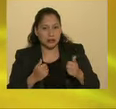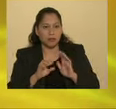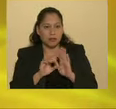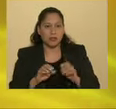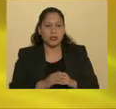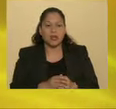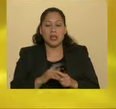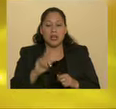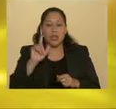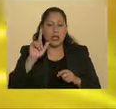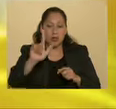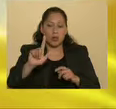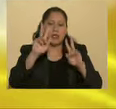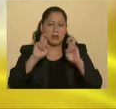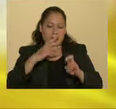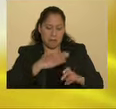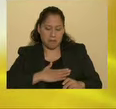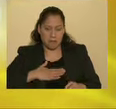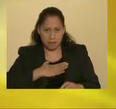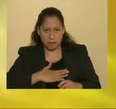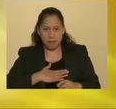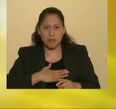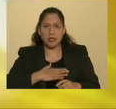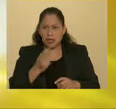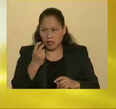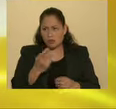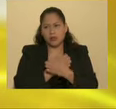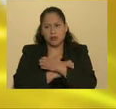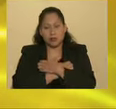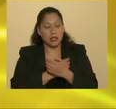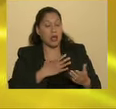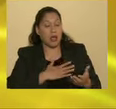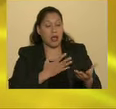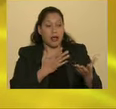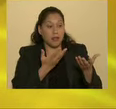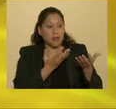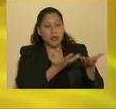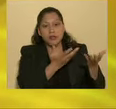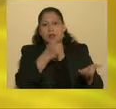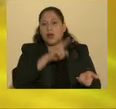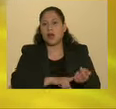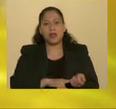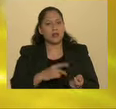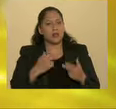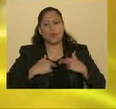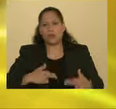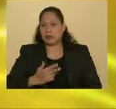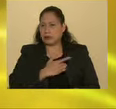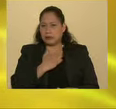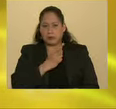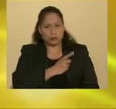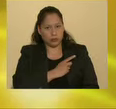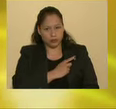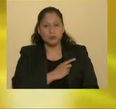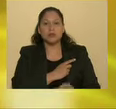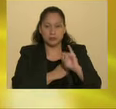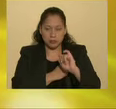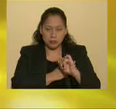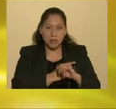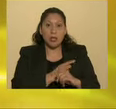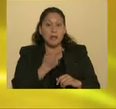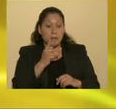no me quiero meter tanto, uh-huh, en el tema del placer, pero el placer también es una educación, el deseo no, el deseo es innato en el ser humano, ¿no? El deseo es innato, pero cuando